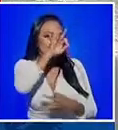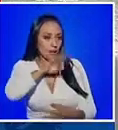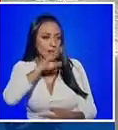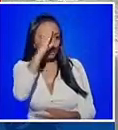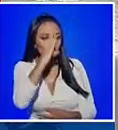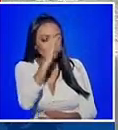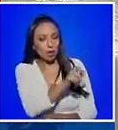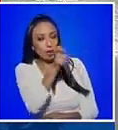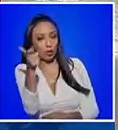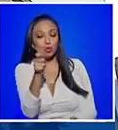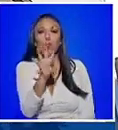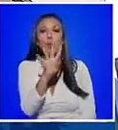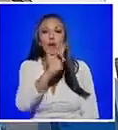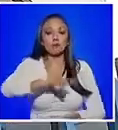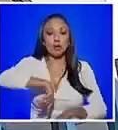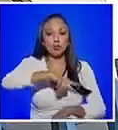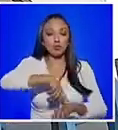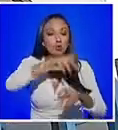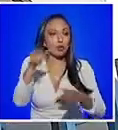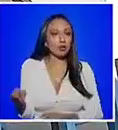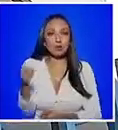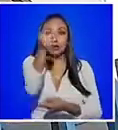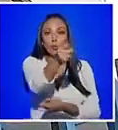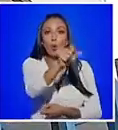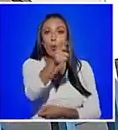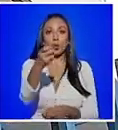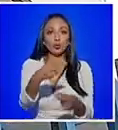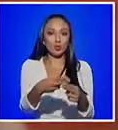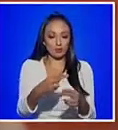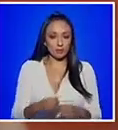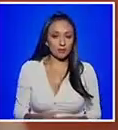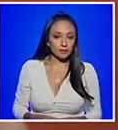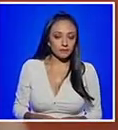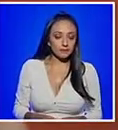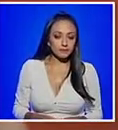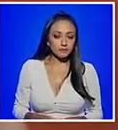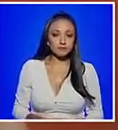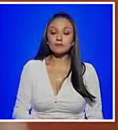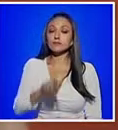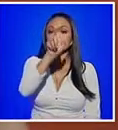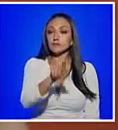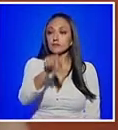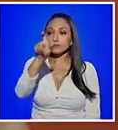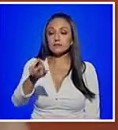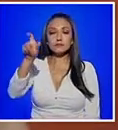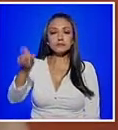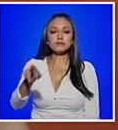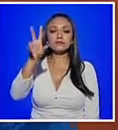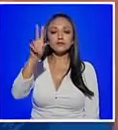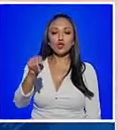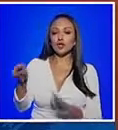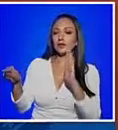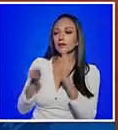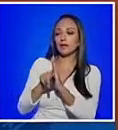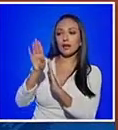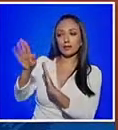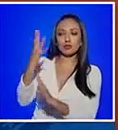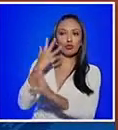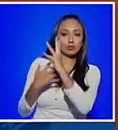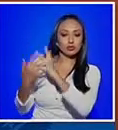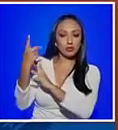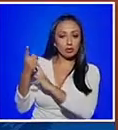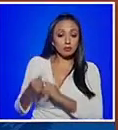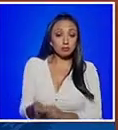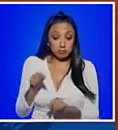caso tendrá 48 horas para presentar otro nombre. Con personas que no tengan antecedentes negativos. Ahora es la